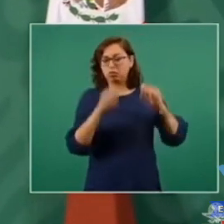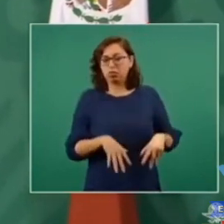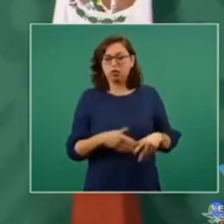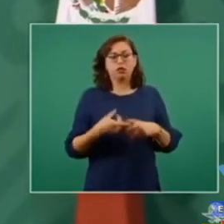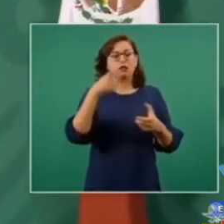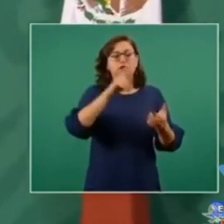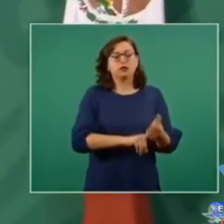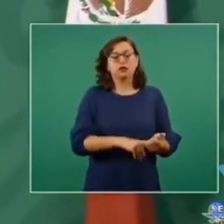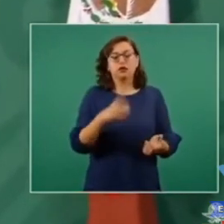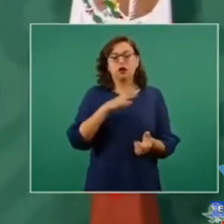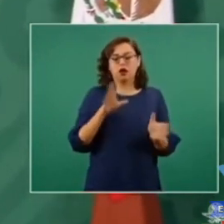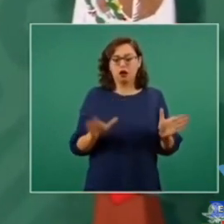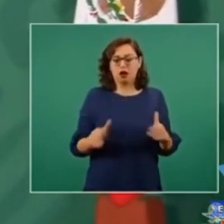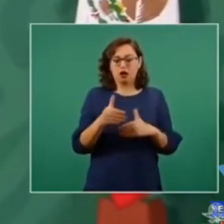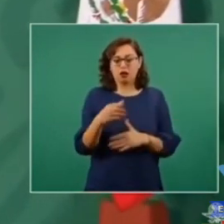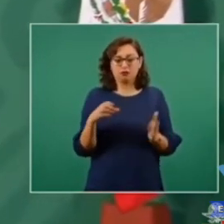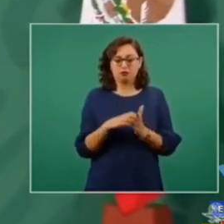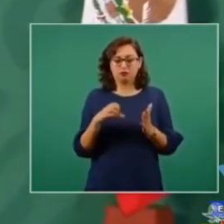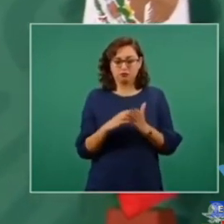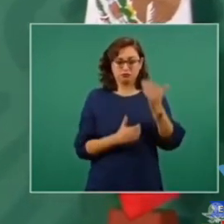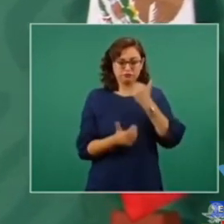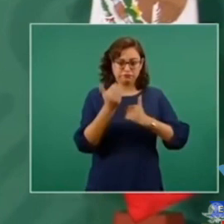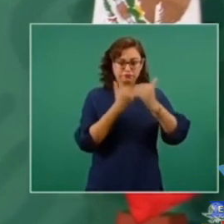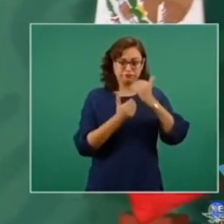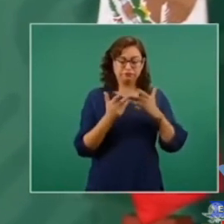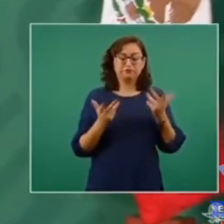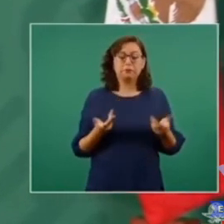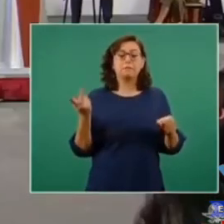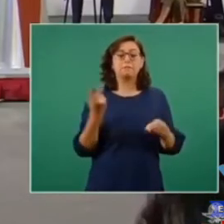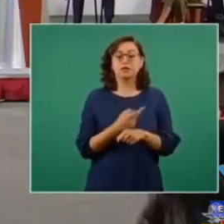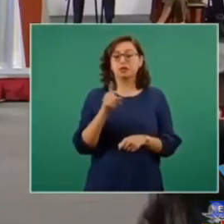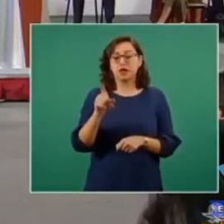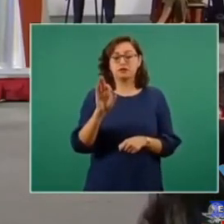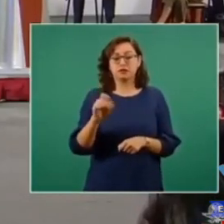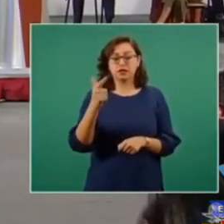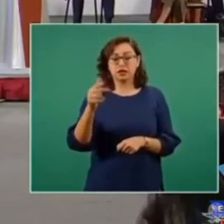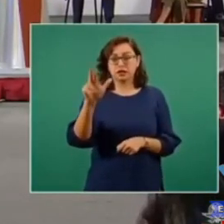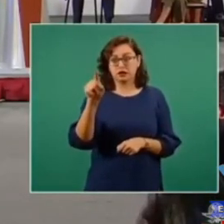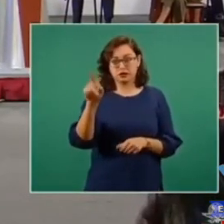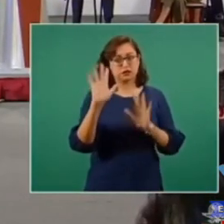la mañana de que ya atrajo el caso.